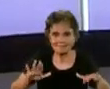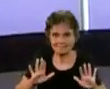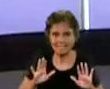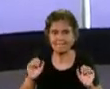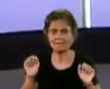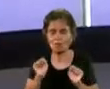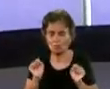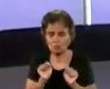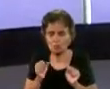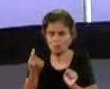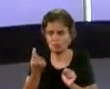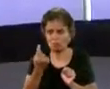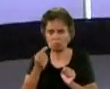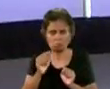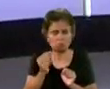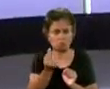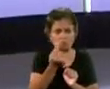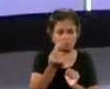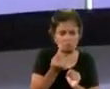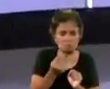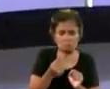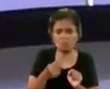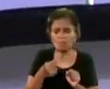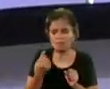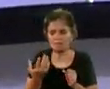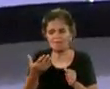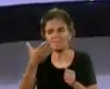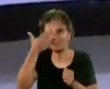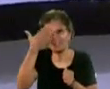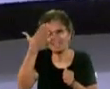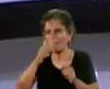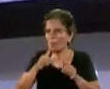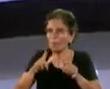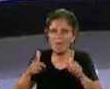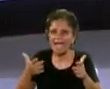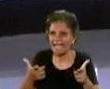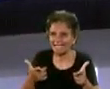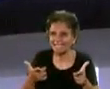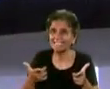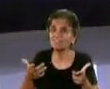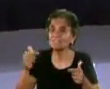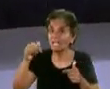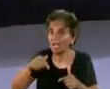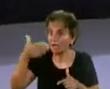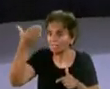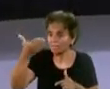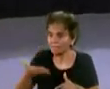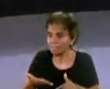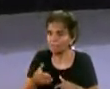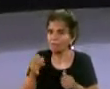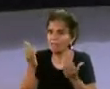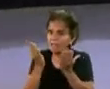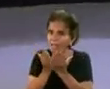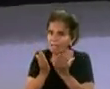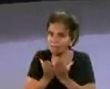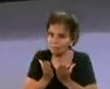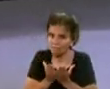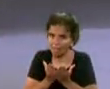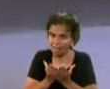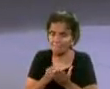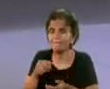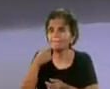convulsiones aisladas que no están asociadas a epilepsia, que es lo que hay que estudiar en Altamirano. Entonces, la pregunta